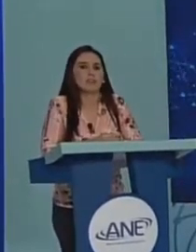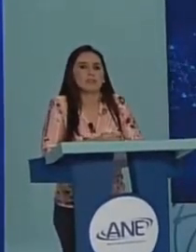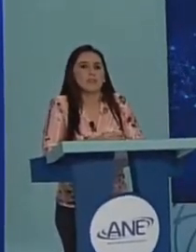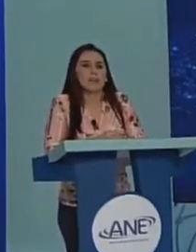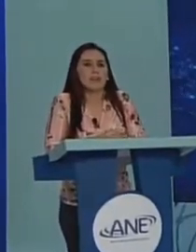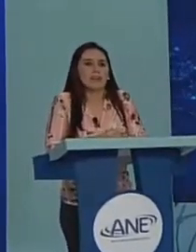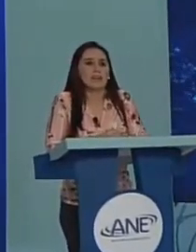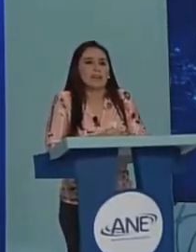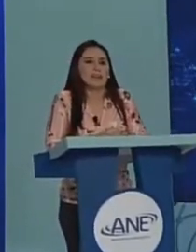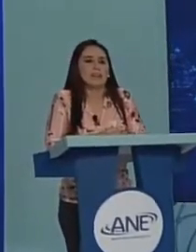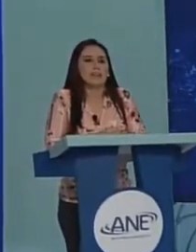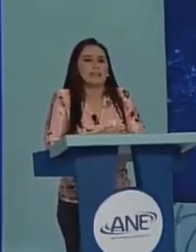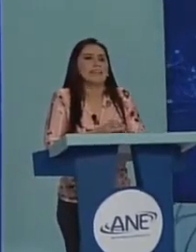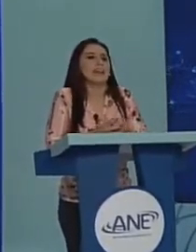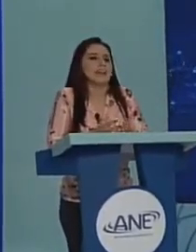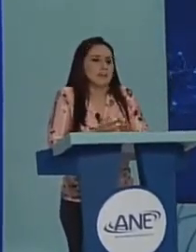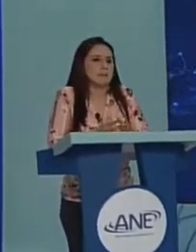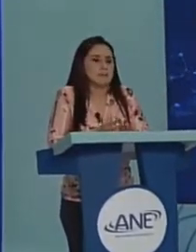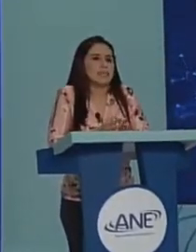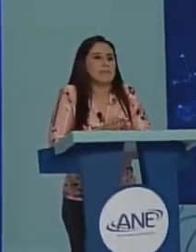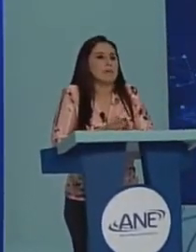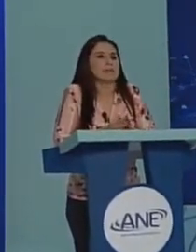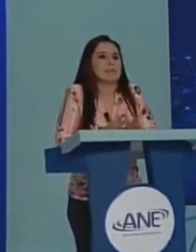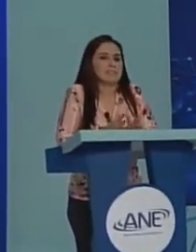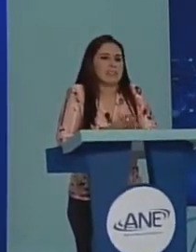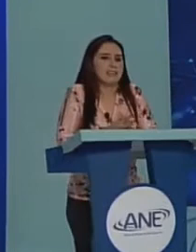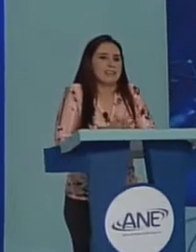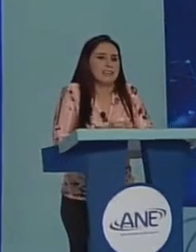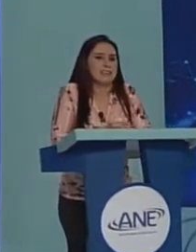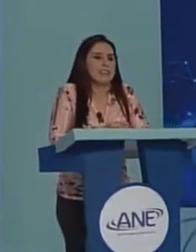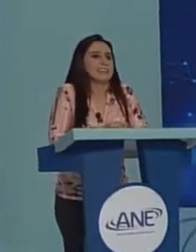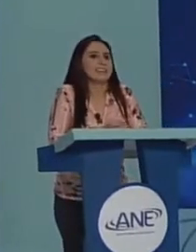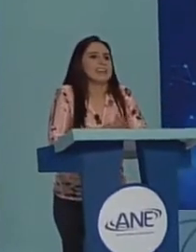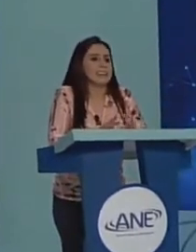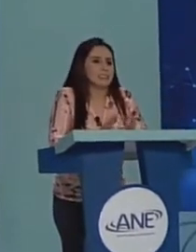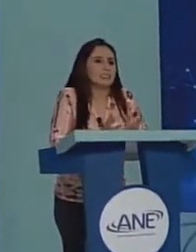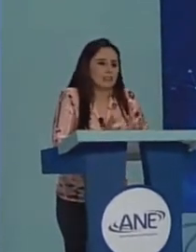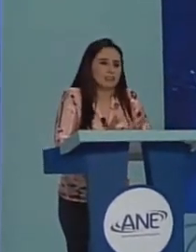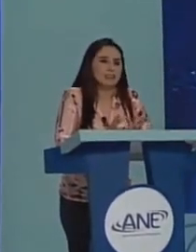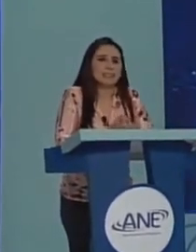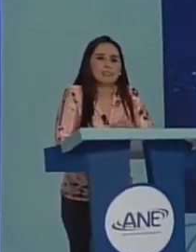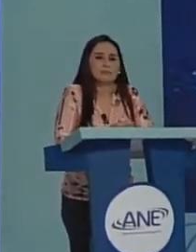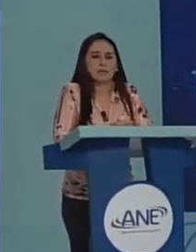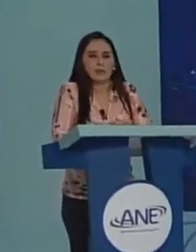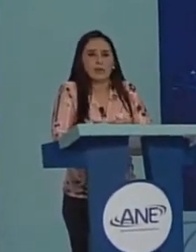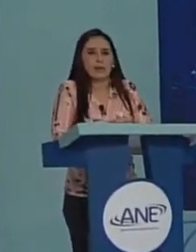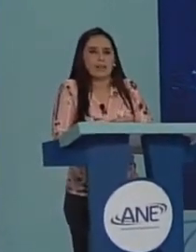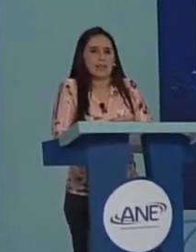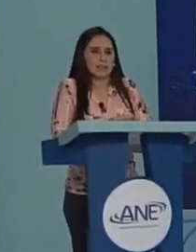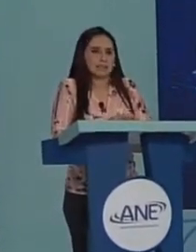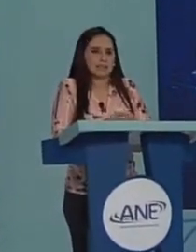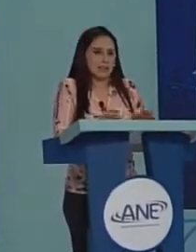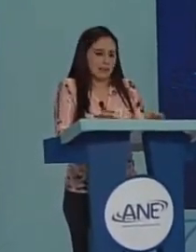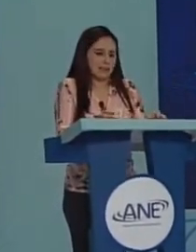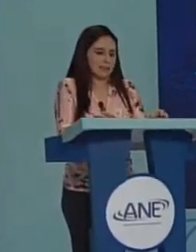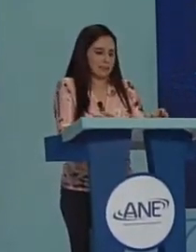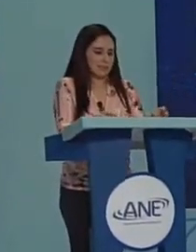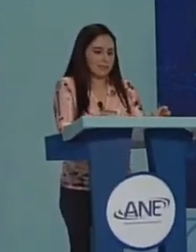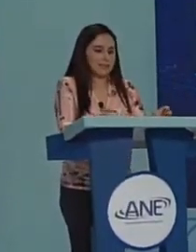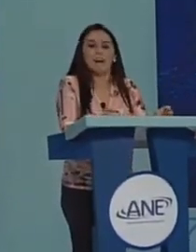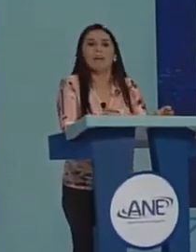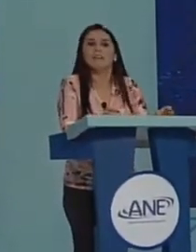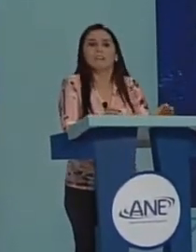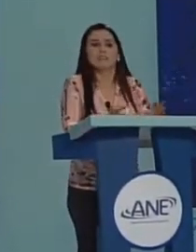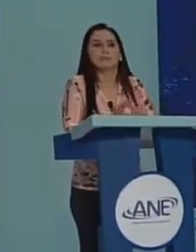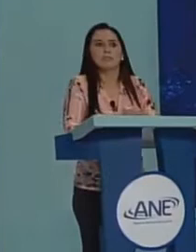uno de ellos y de ahí pues la importancia de entender ese rol, ¿no? Del espectro